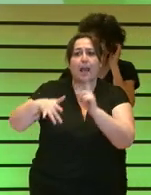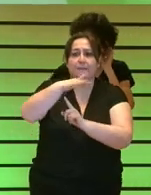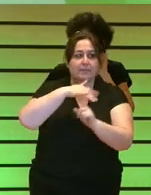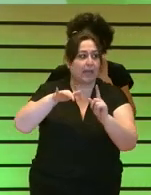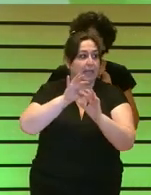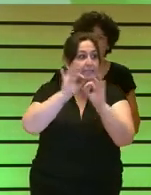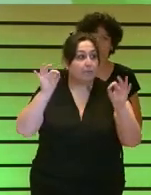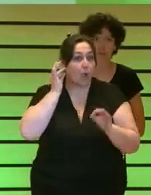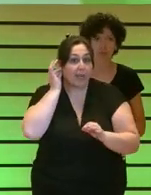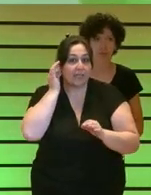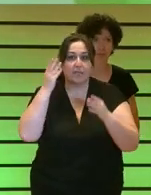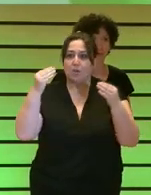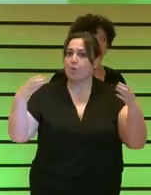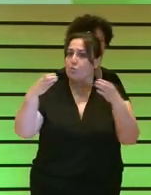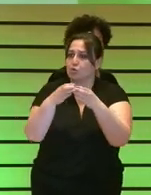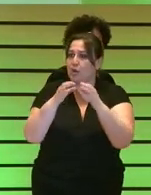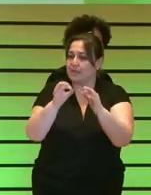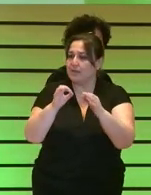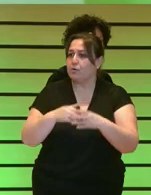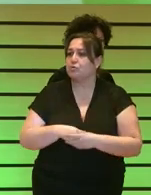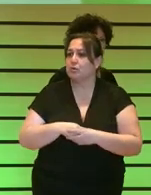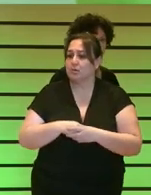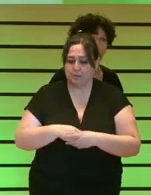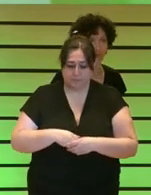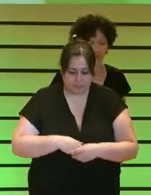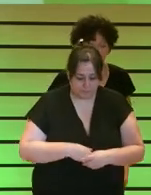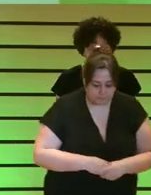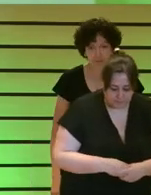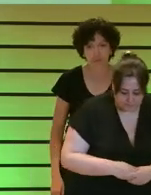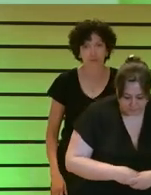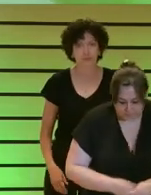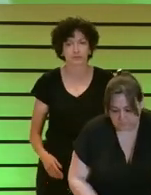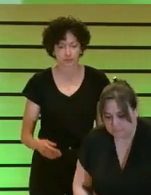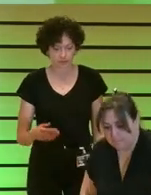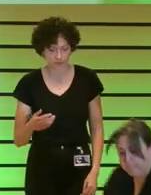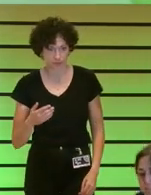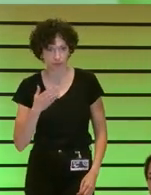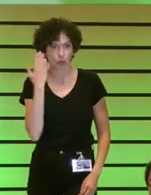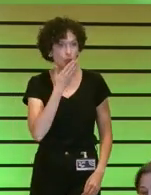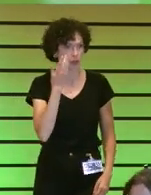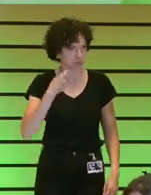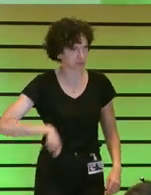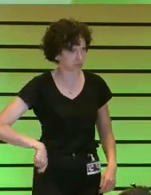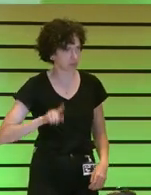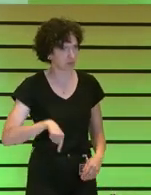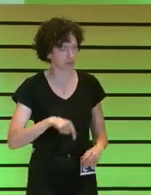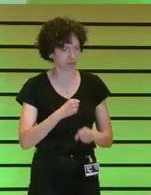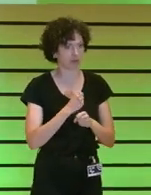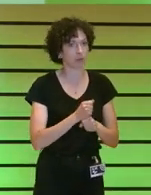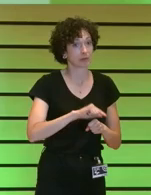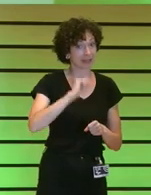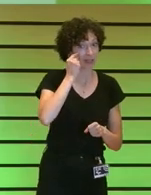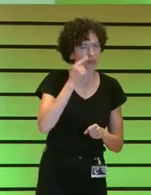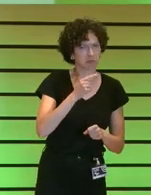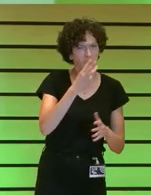de muchos colectivos de la sociedad civil colegios profesionales también este diagnóstico lo hicimos hace como 8 o 10 años o sea